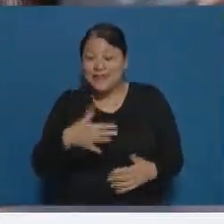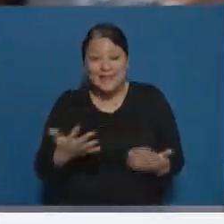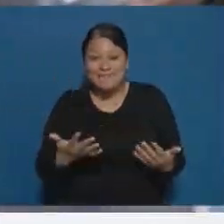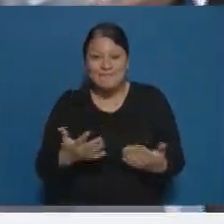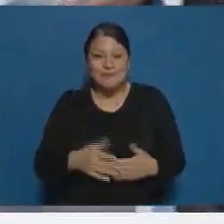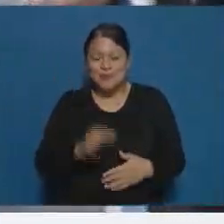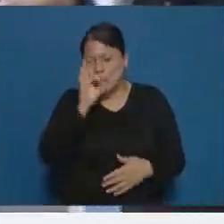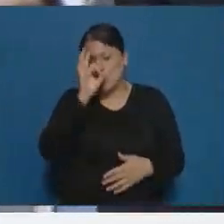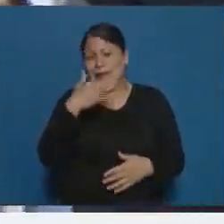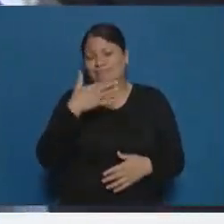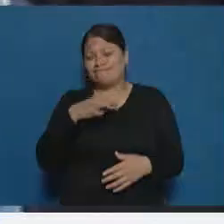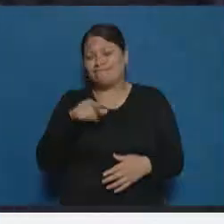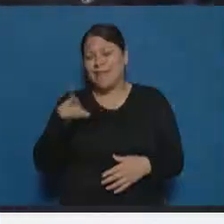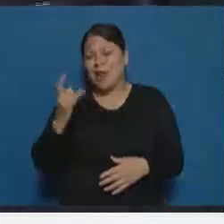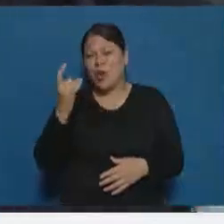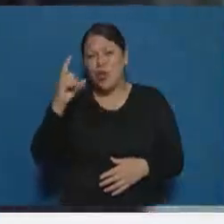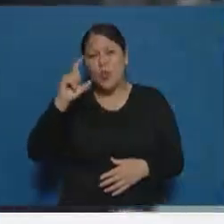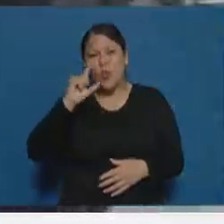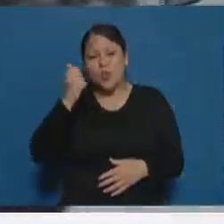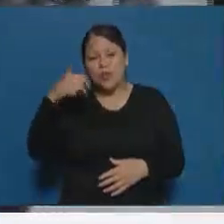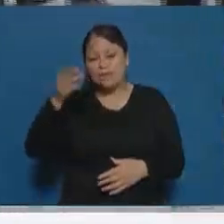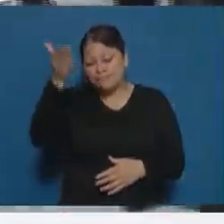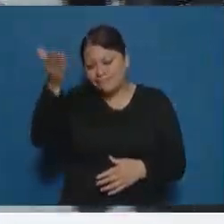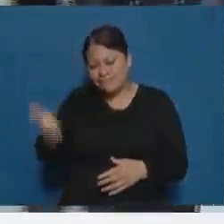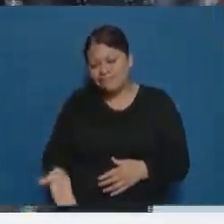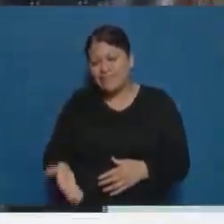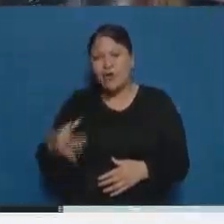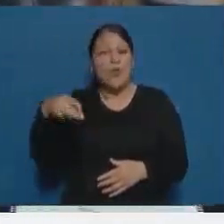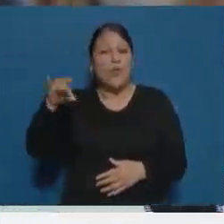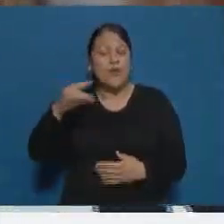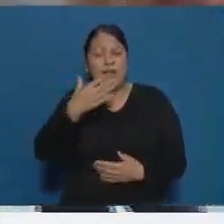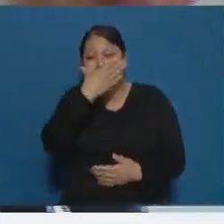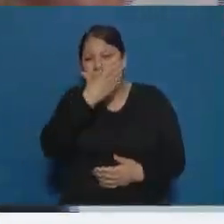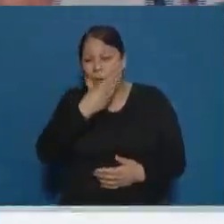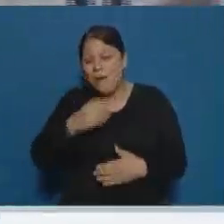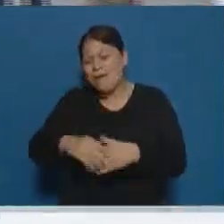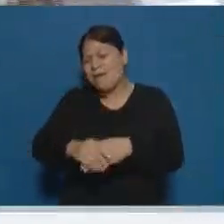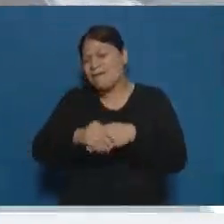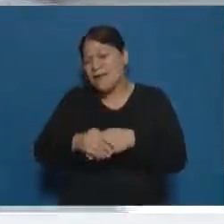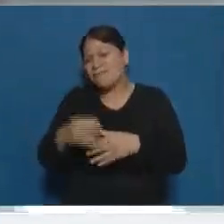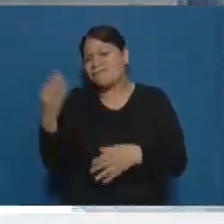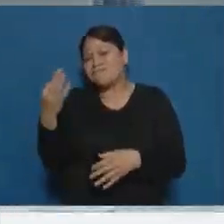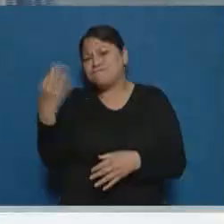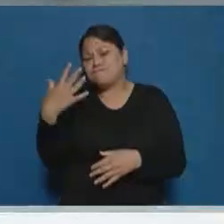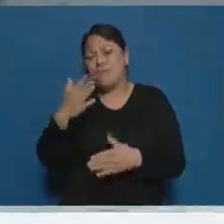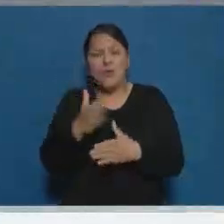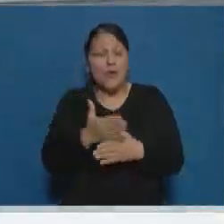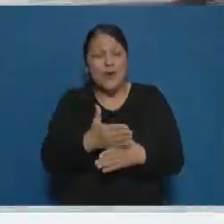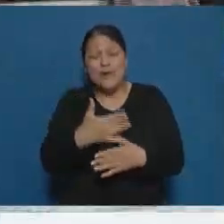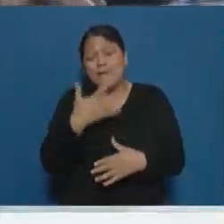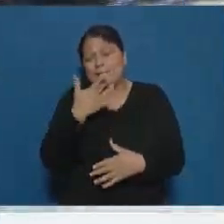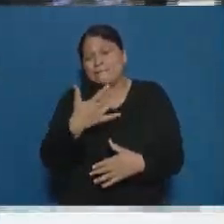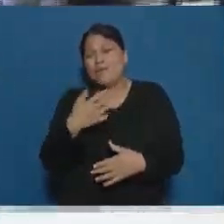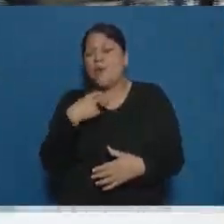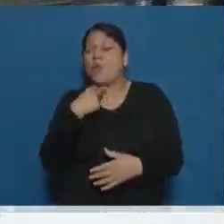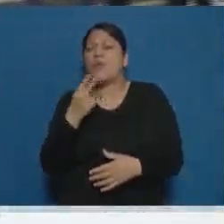entender nunca. Luciano era una persona de luz, un ser único, un amigo excepcional, un novio increíble, un